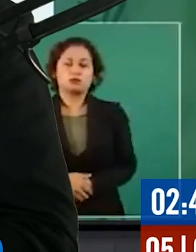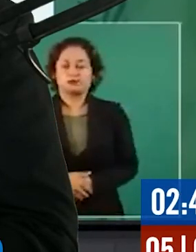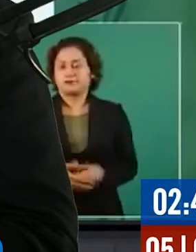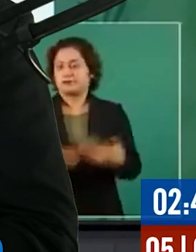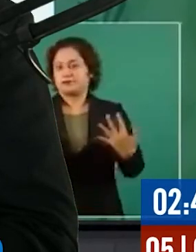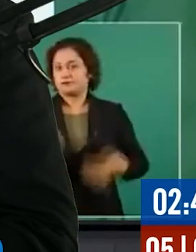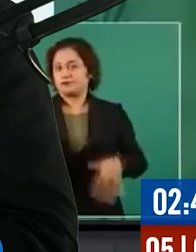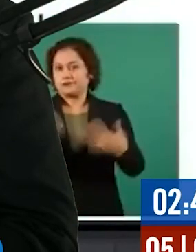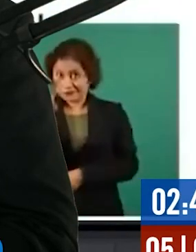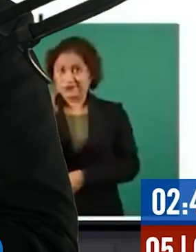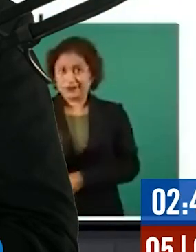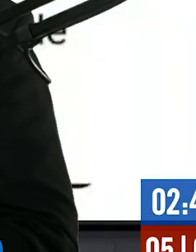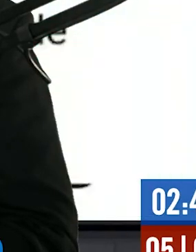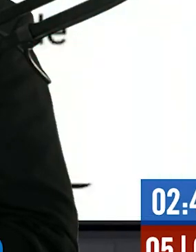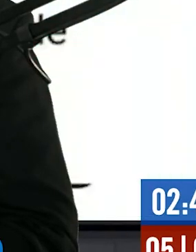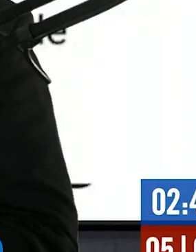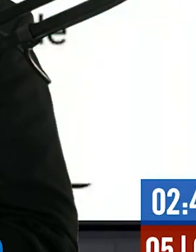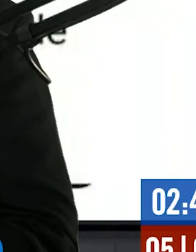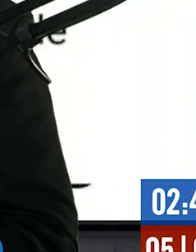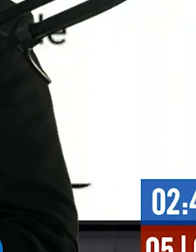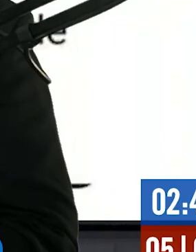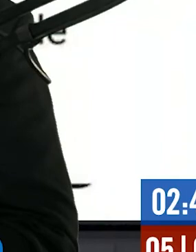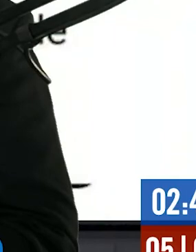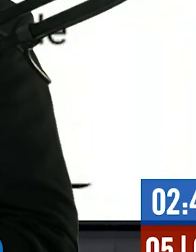la conferencia de prensa de